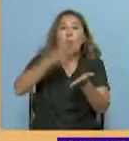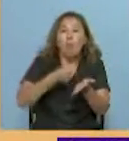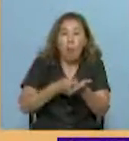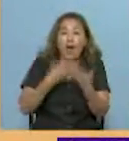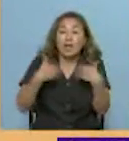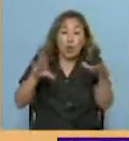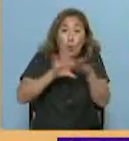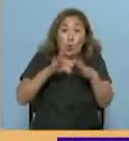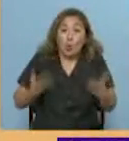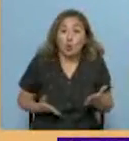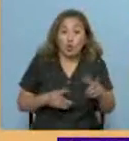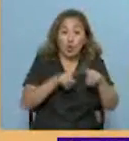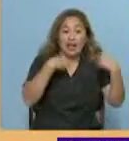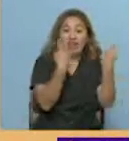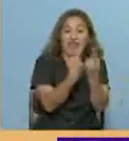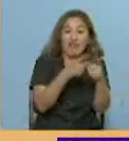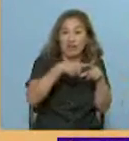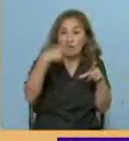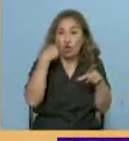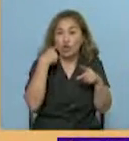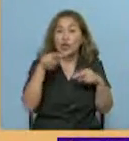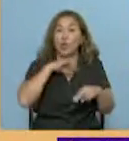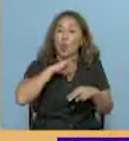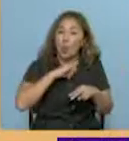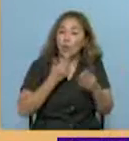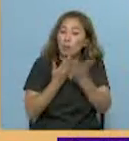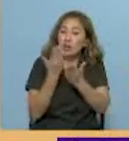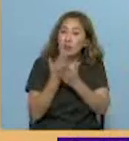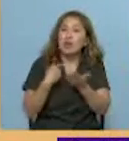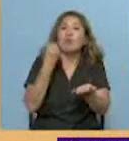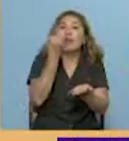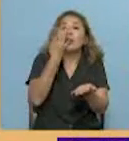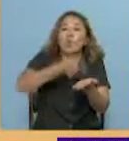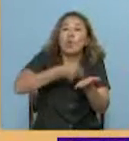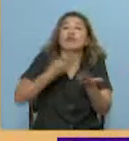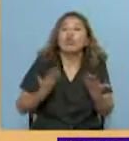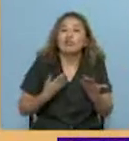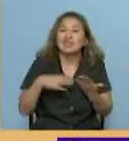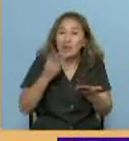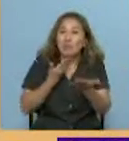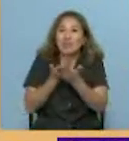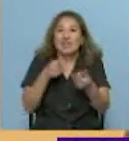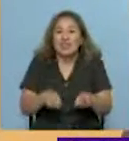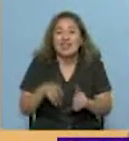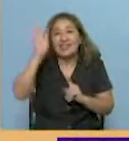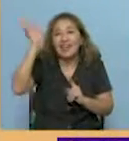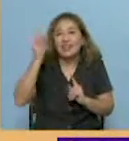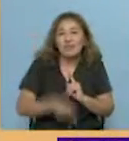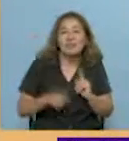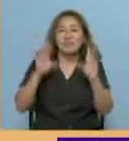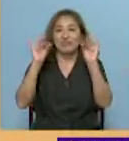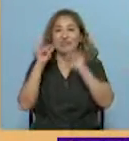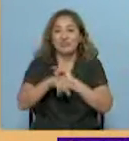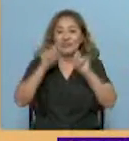y justo que está pidiendo la cámara del tabaco de jujuy como lo venimos haciendo y lo vamos a ir haciendo porque no hay otro camino porque sabemos que estas dificultades